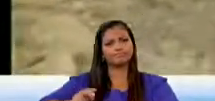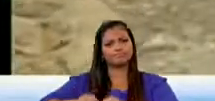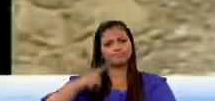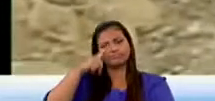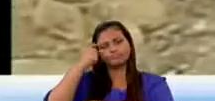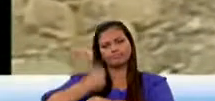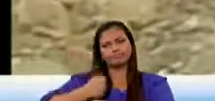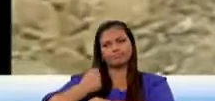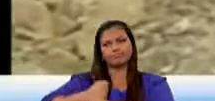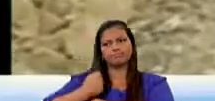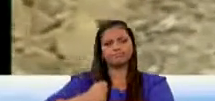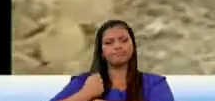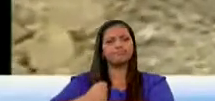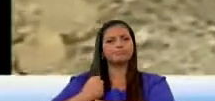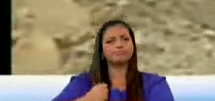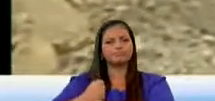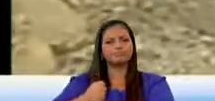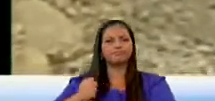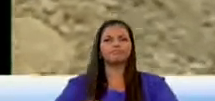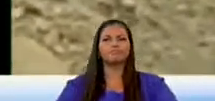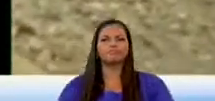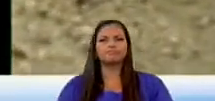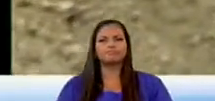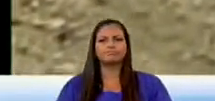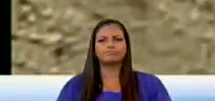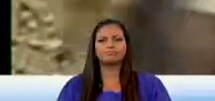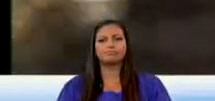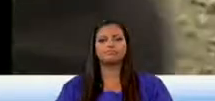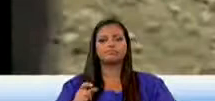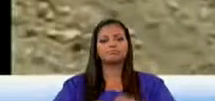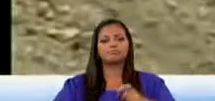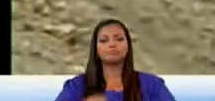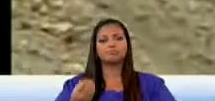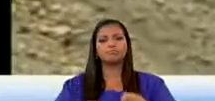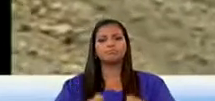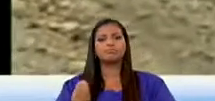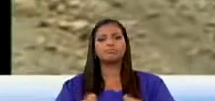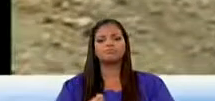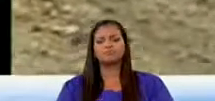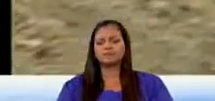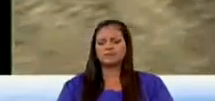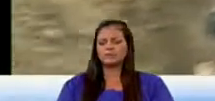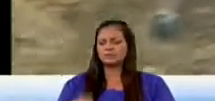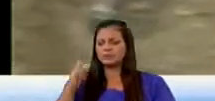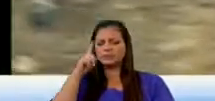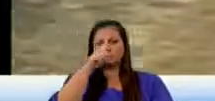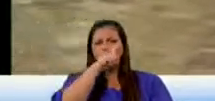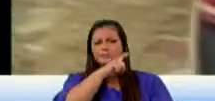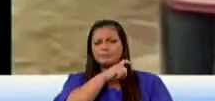tramo de la avenida. Las personas tienen que salir poco y más acá, a donde yo me encuentro,